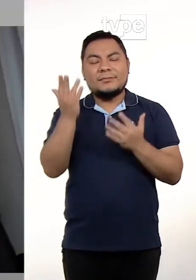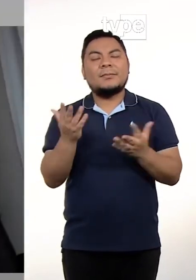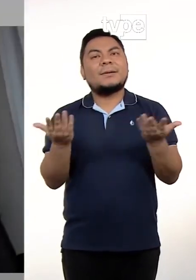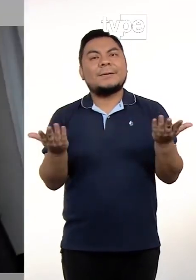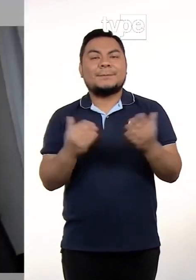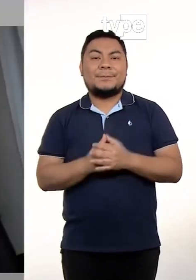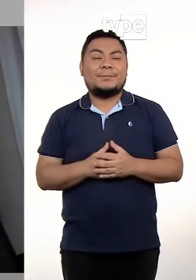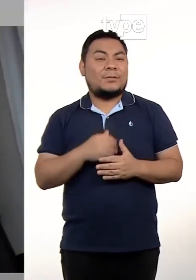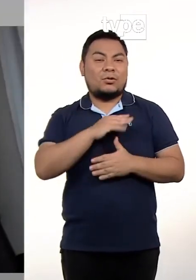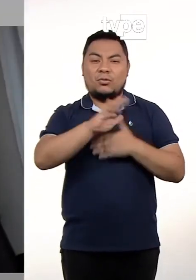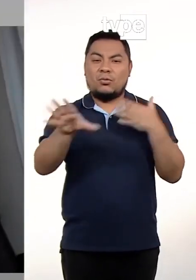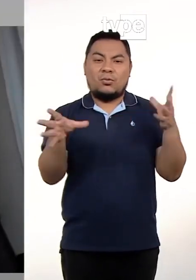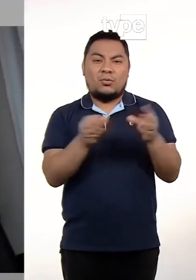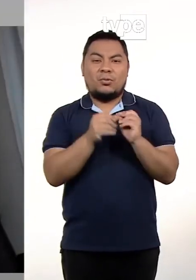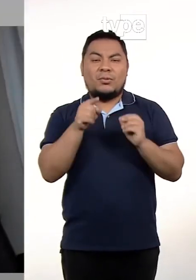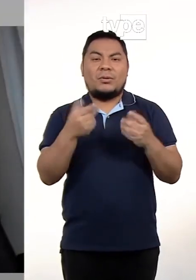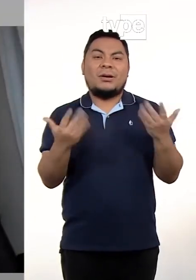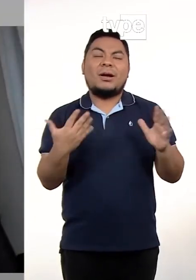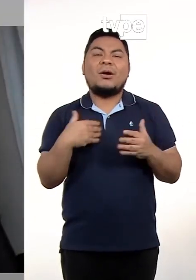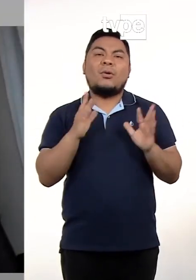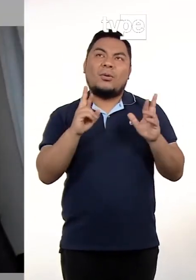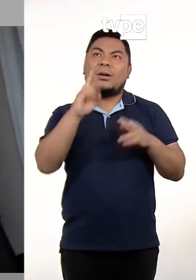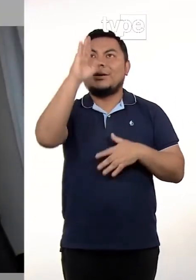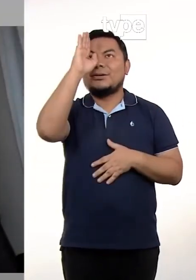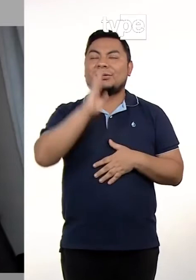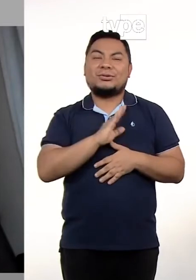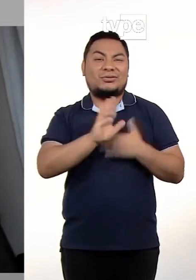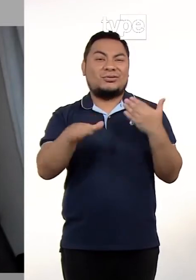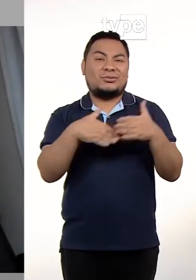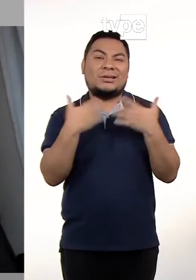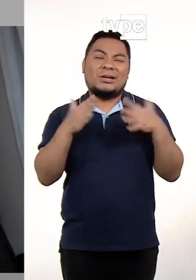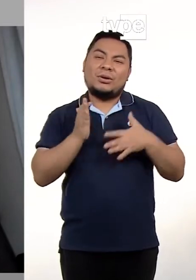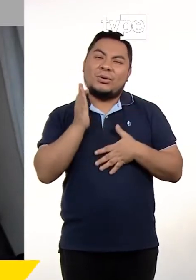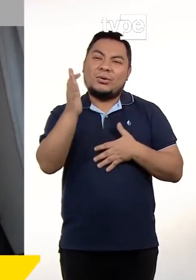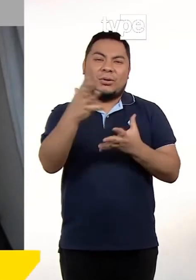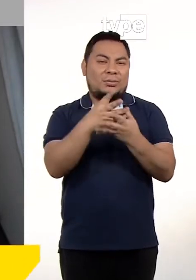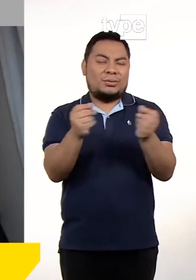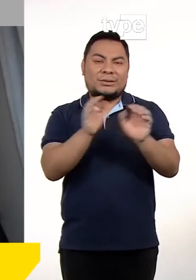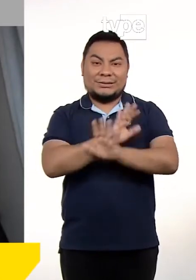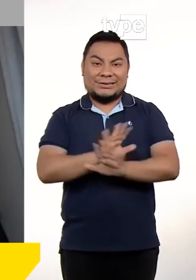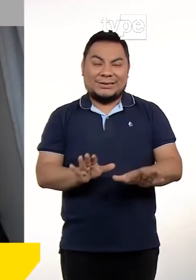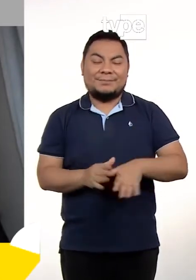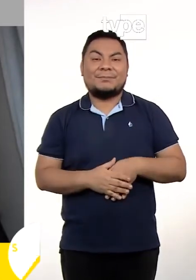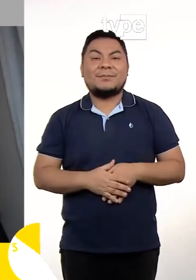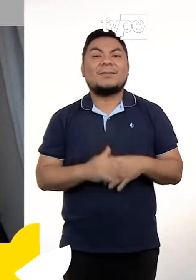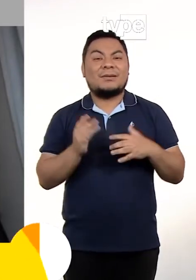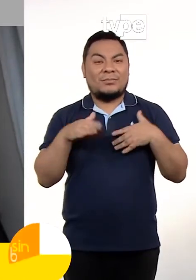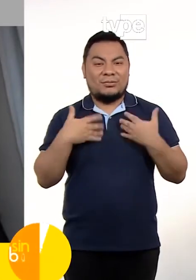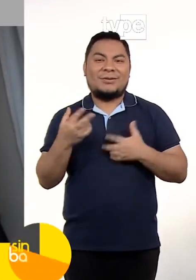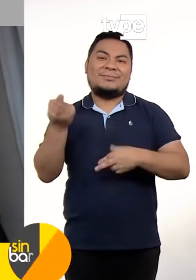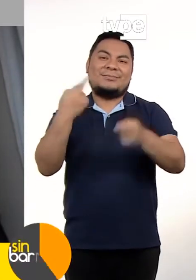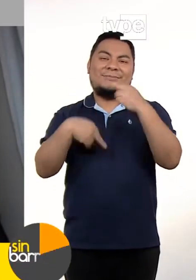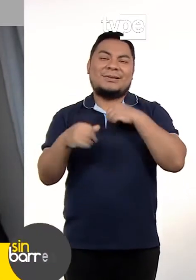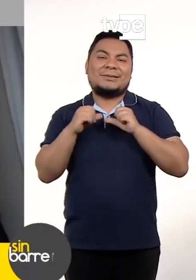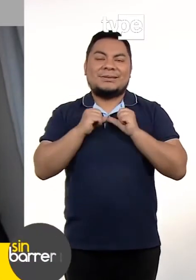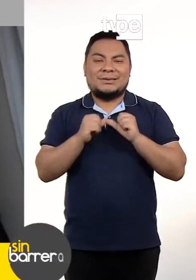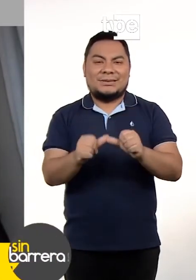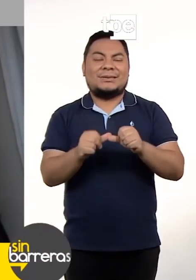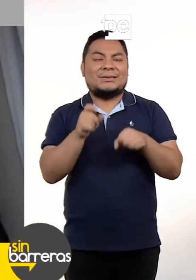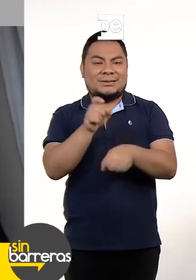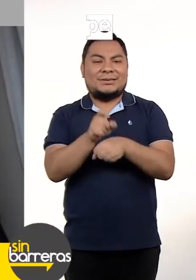Esperemos que todo esto, como Dios quiere, que todo ya pase para volver a